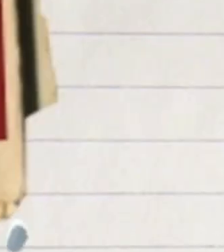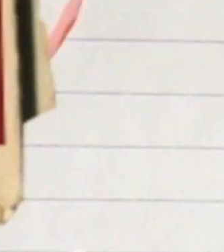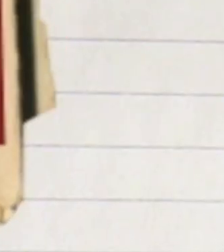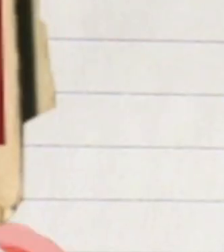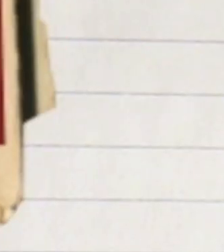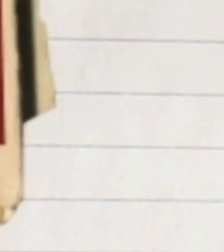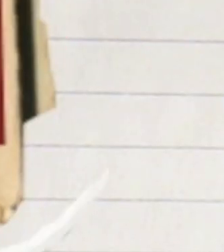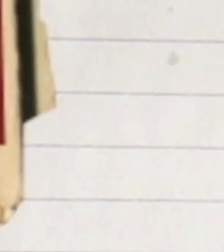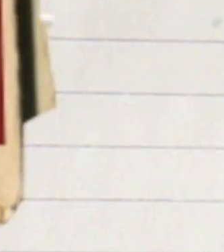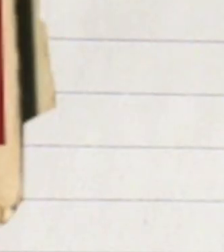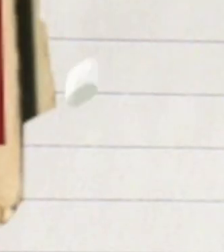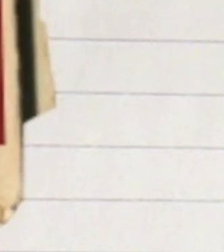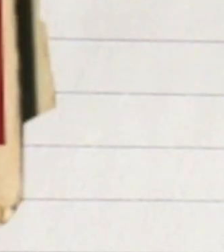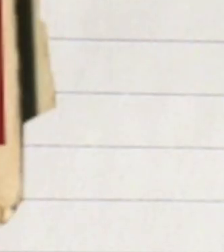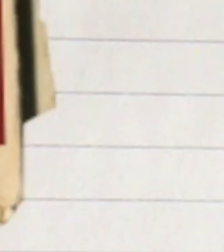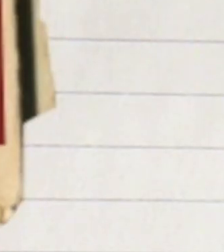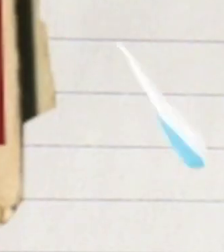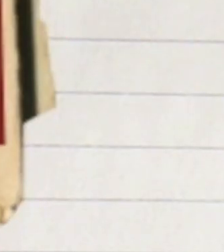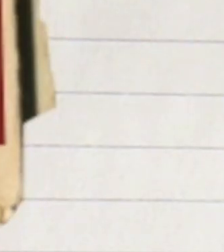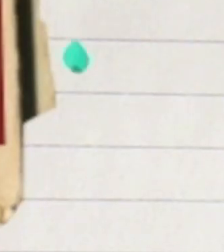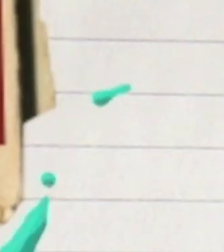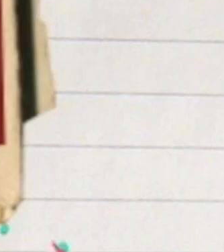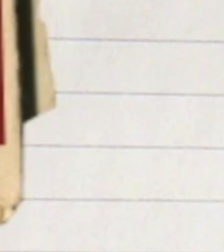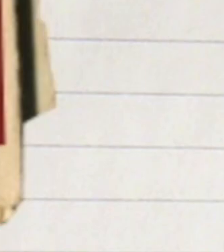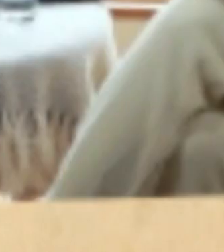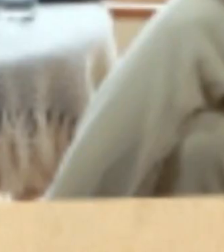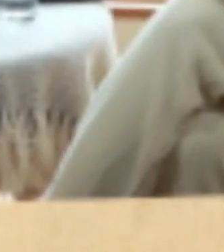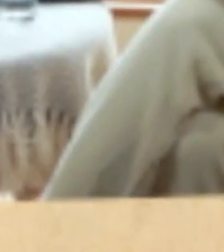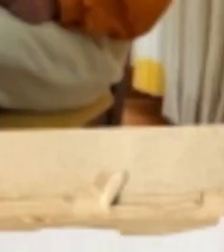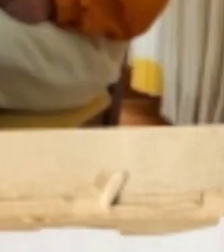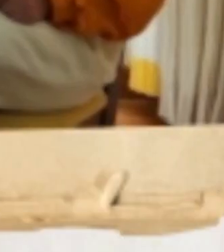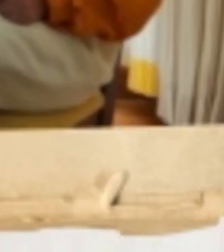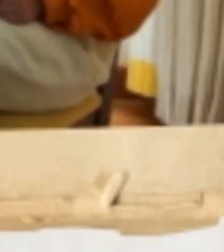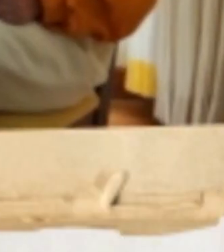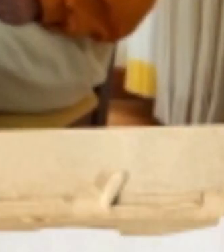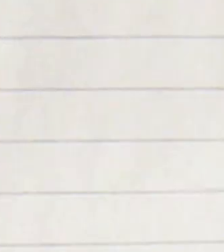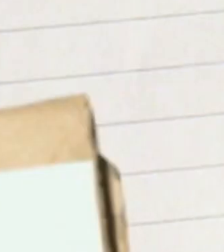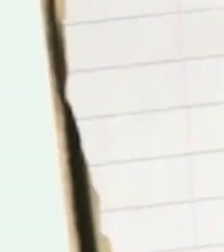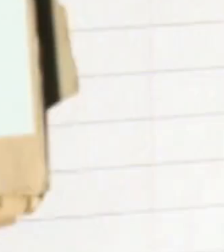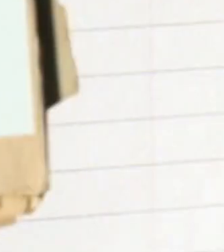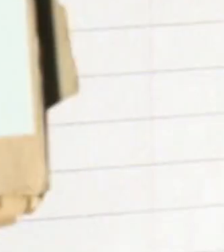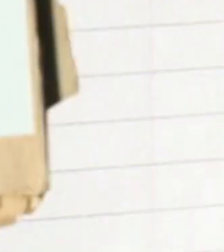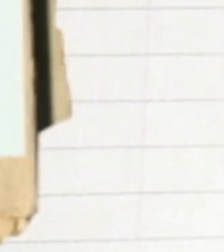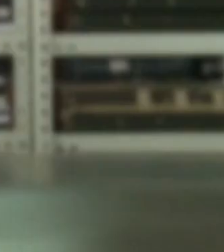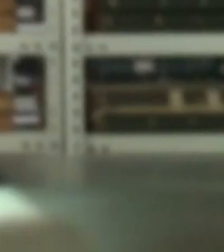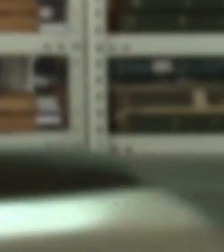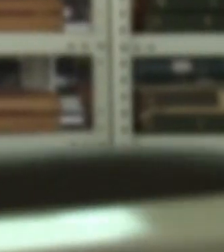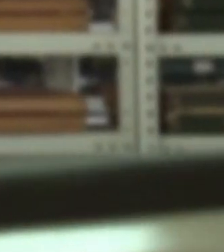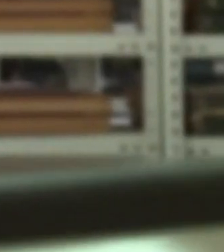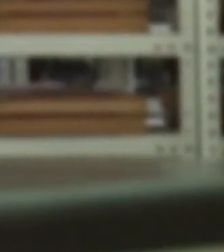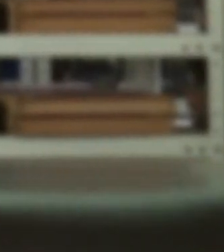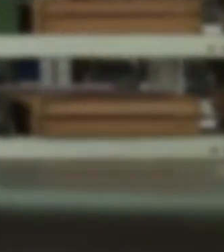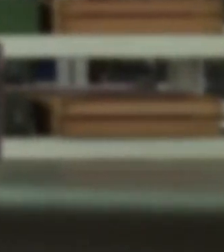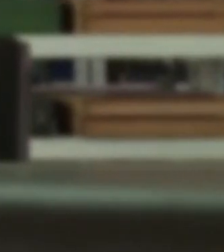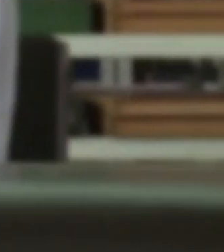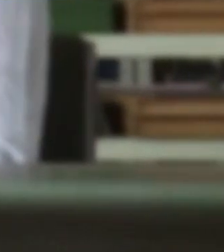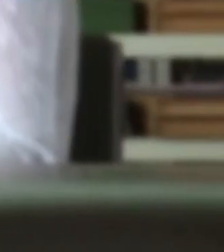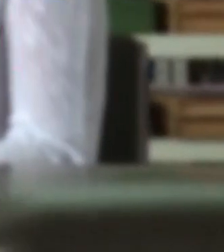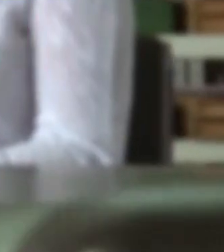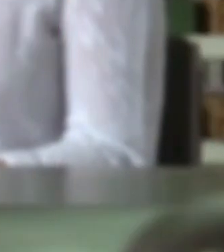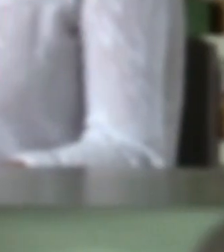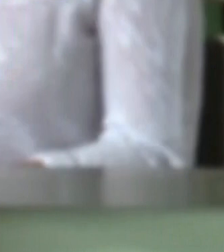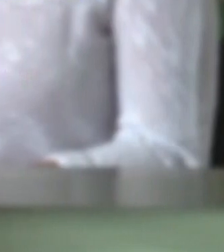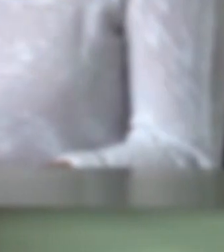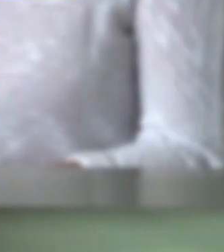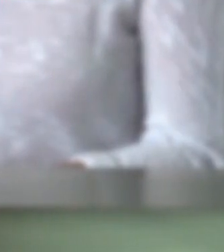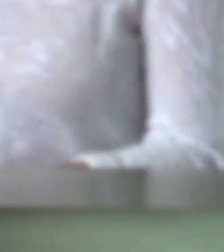historias dramáticas, paradójicas y humorísticas. Punto y Coma. Nuestros libros tienen la palabra, los